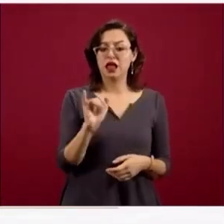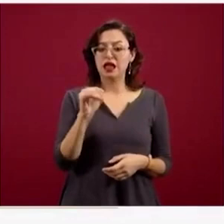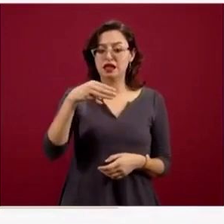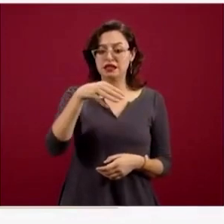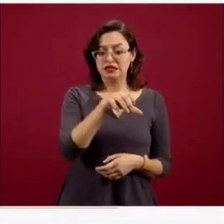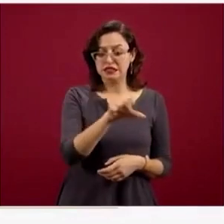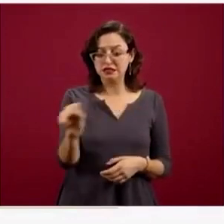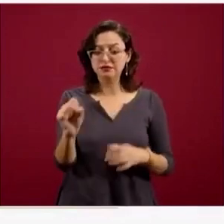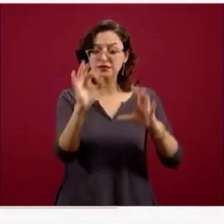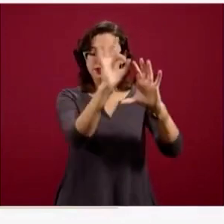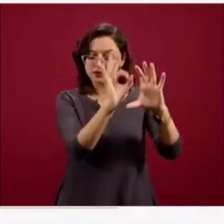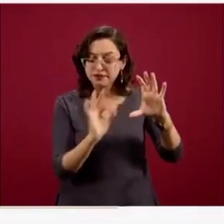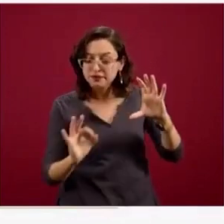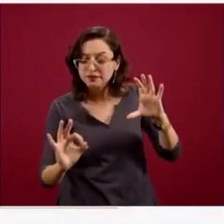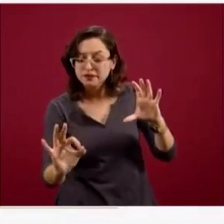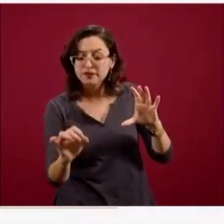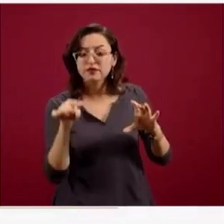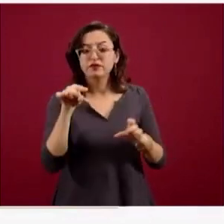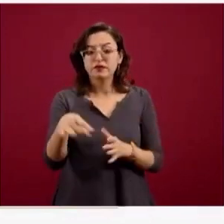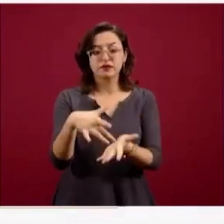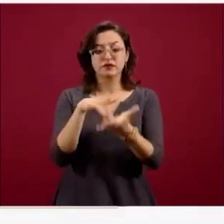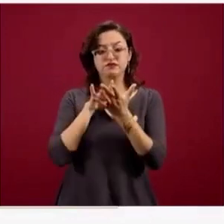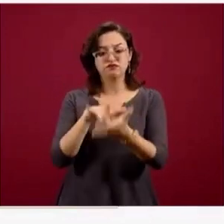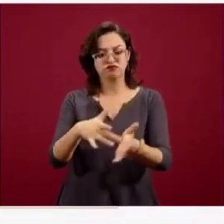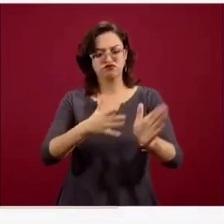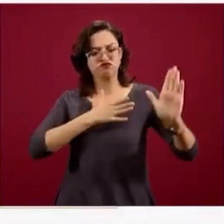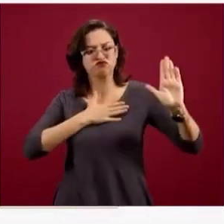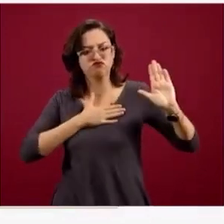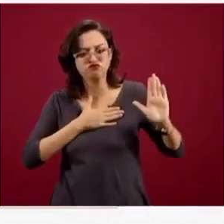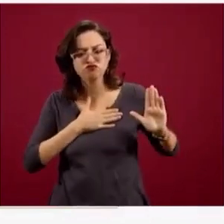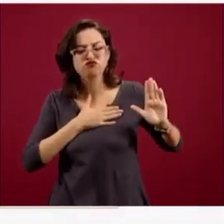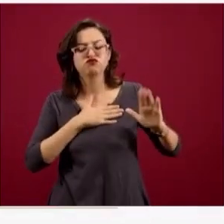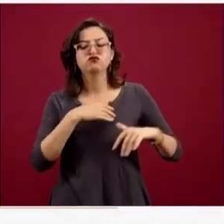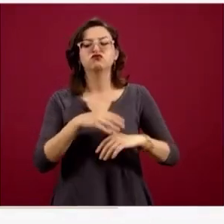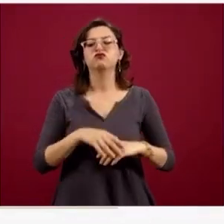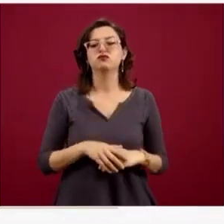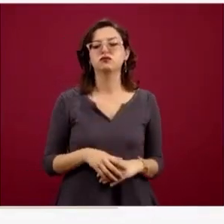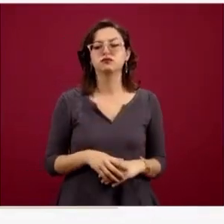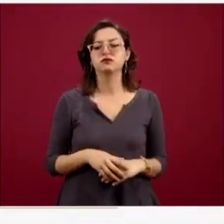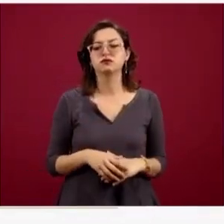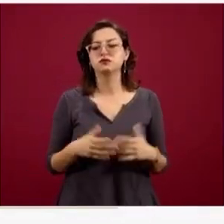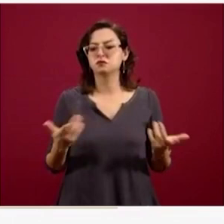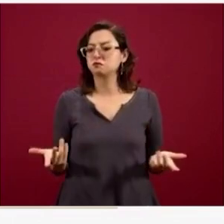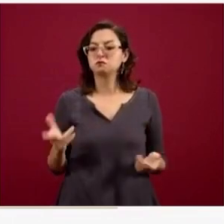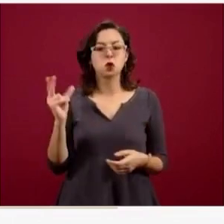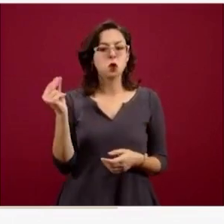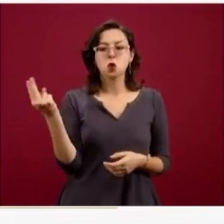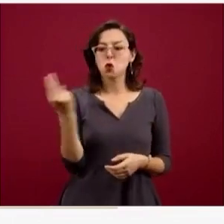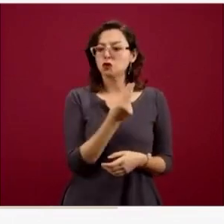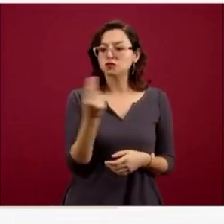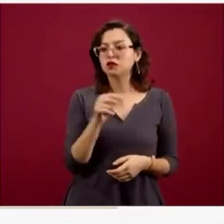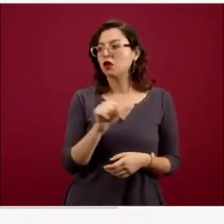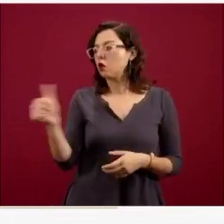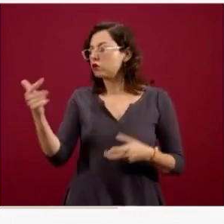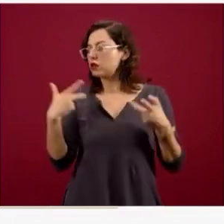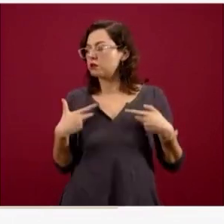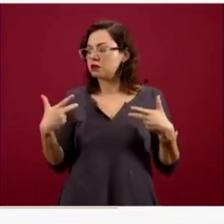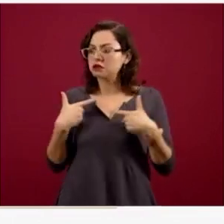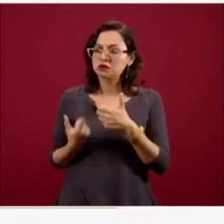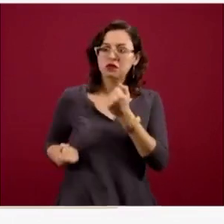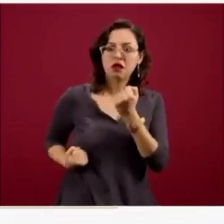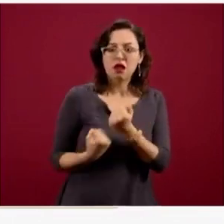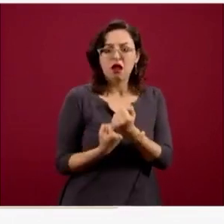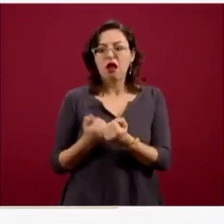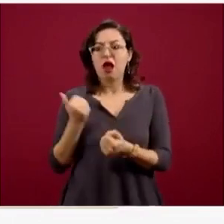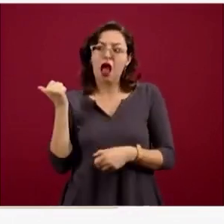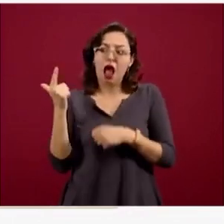apoyo solidario a la palabra porque hemos insistido no se necesita aval no se necesita garantía no se necesita historial